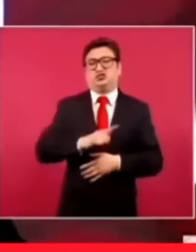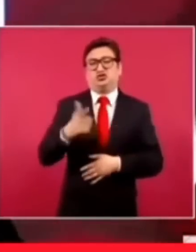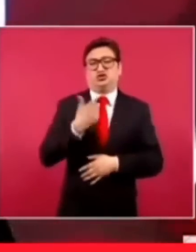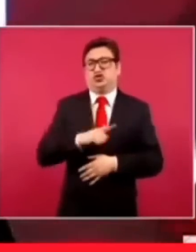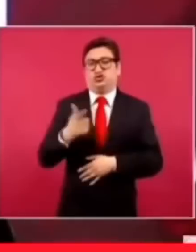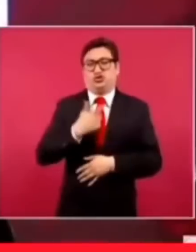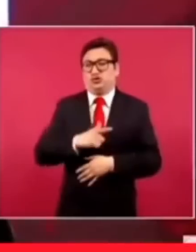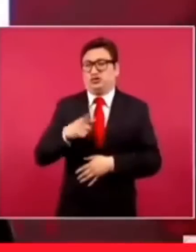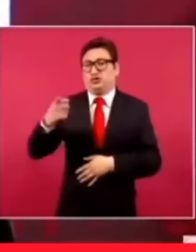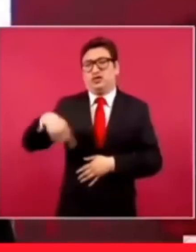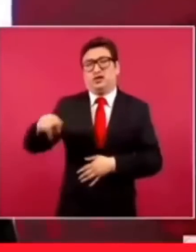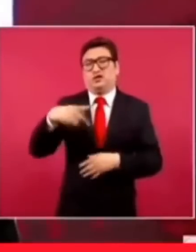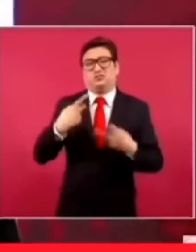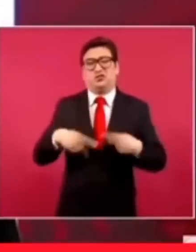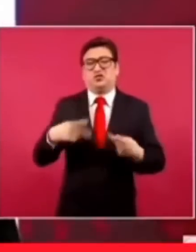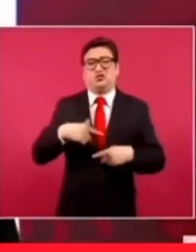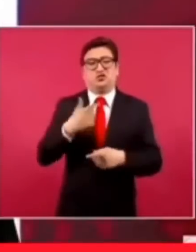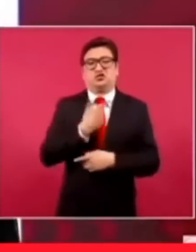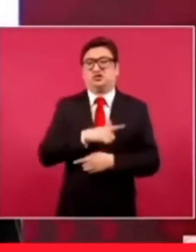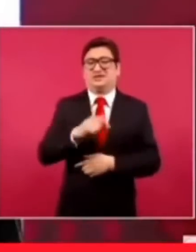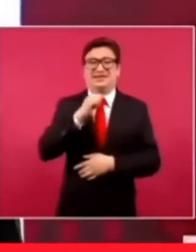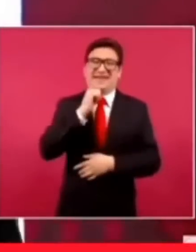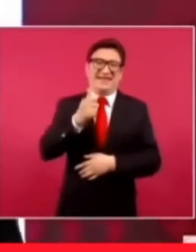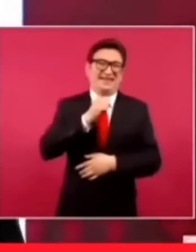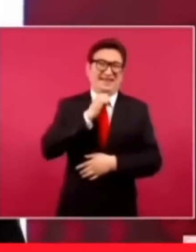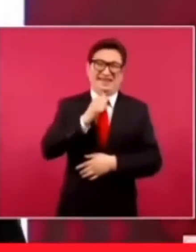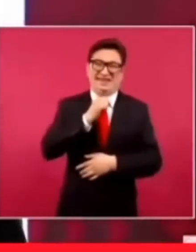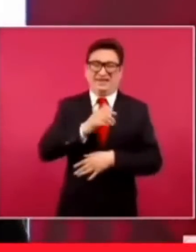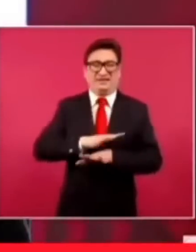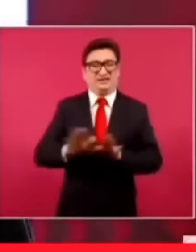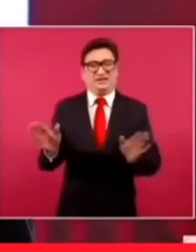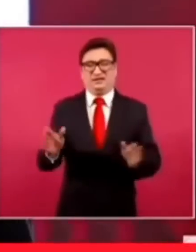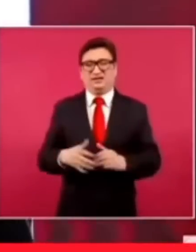los conservadores. Nada